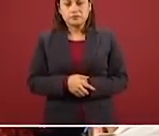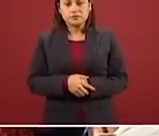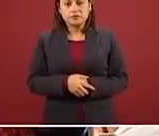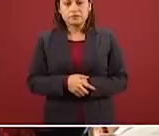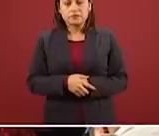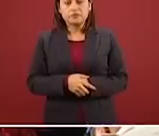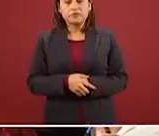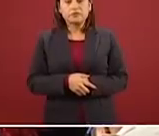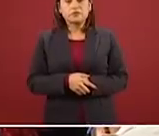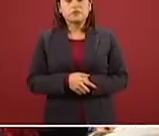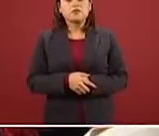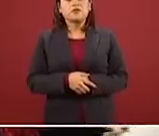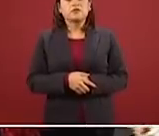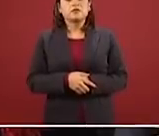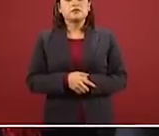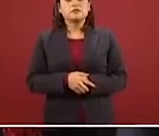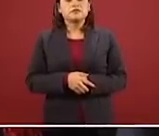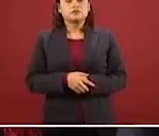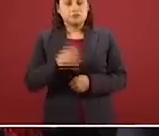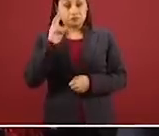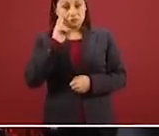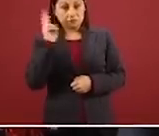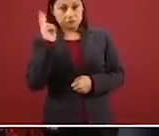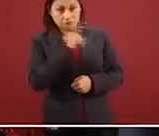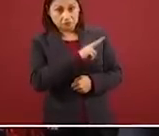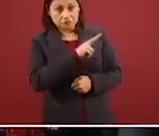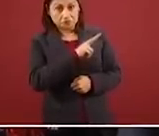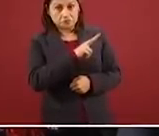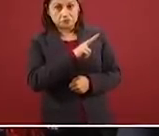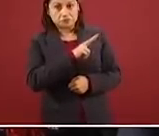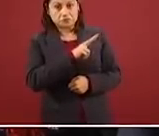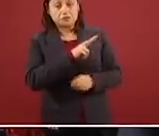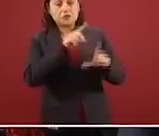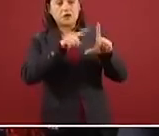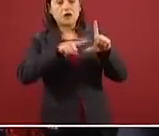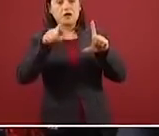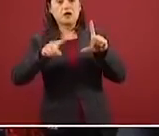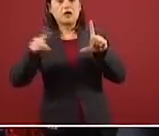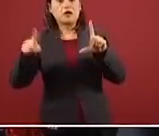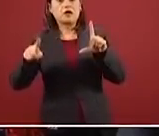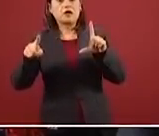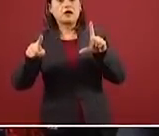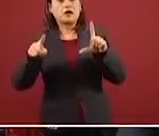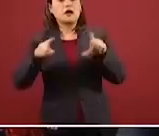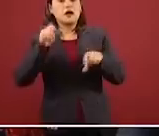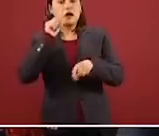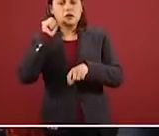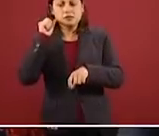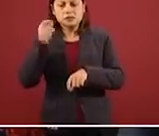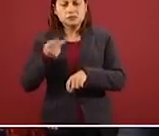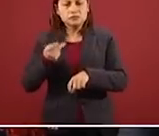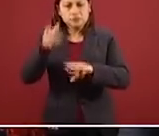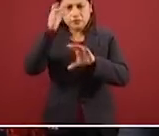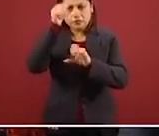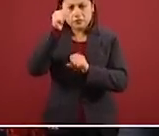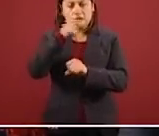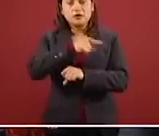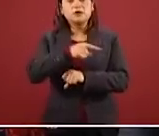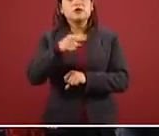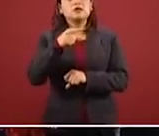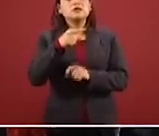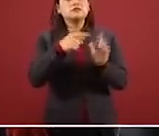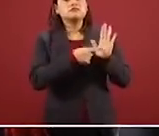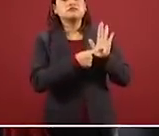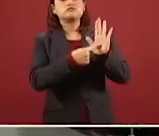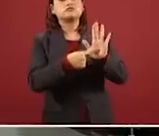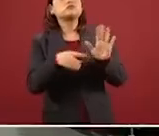Si les parece, vemos nada más las gráficas o no sé cómo lo presentar.